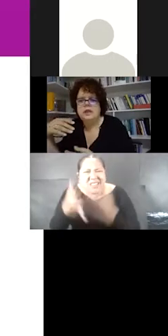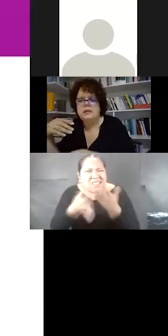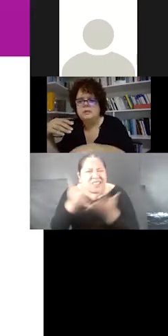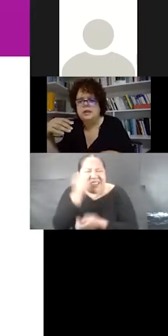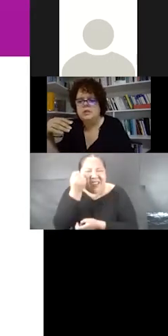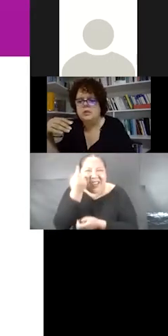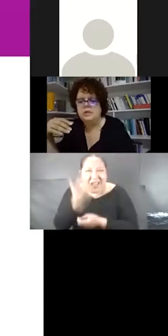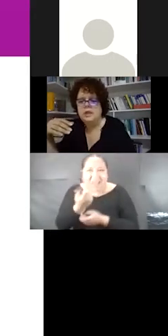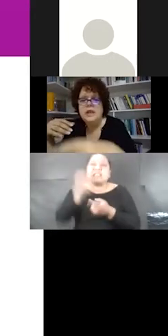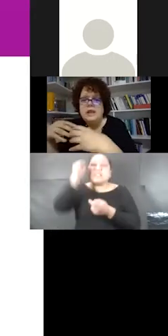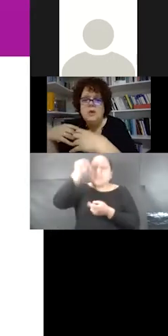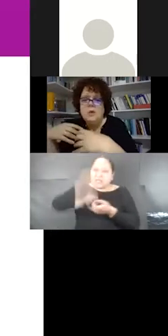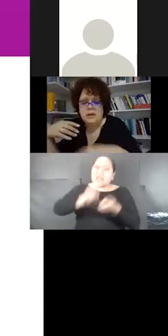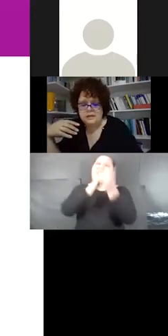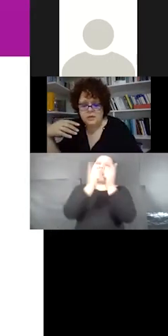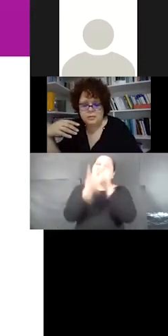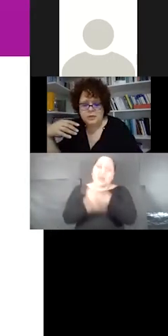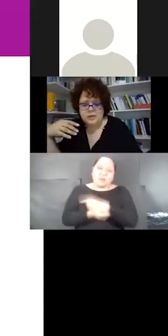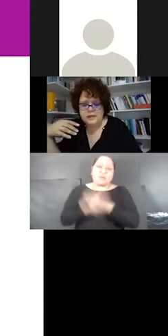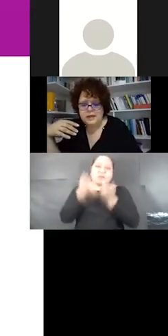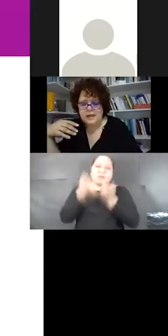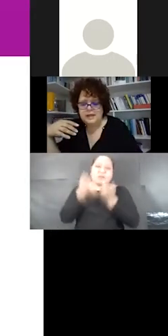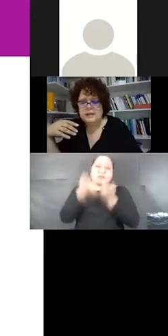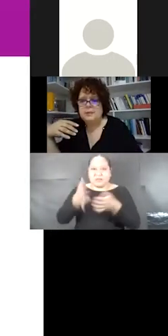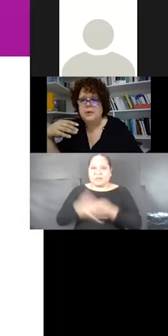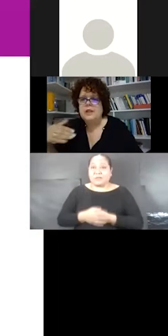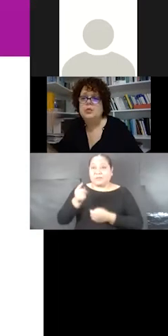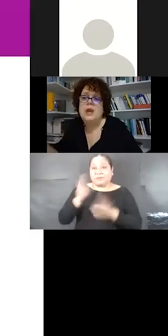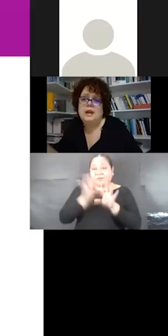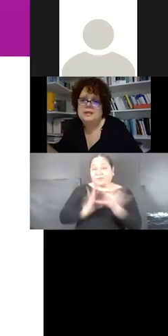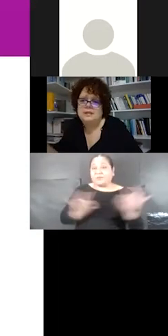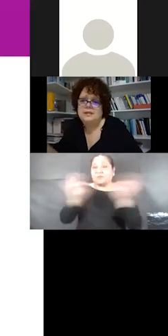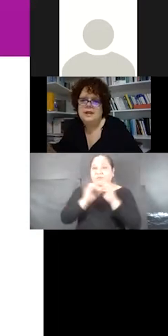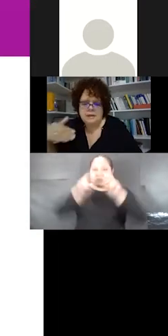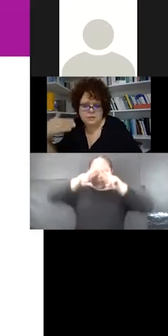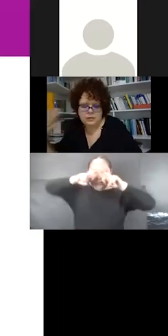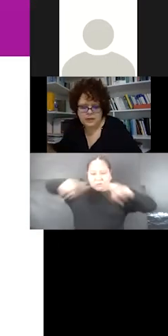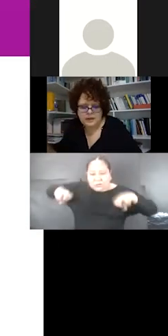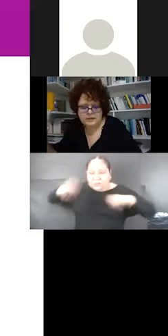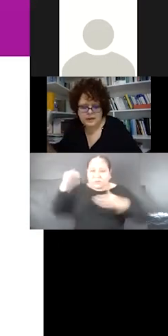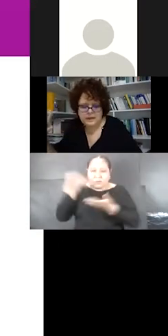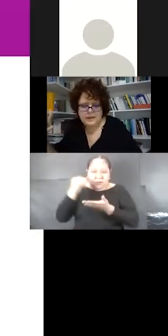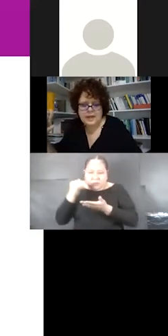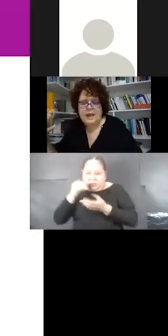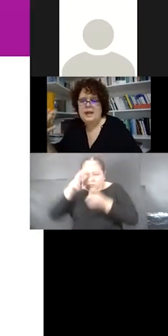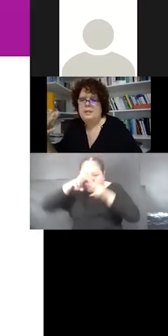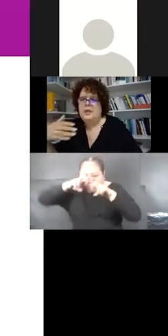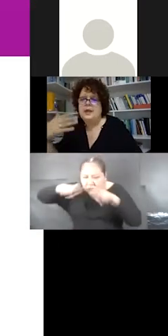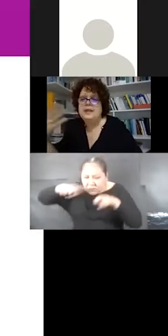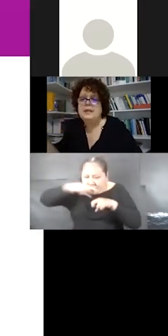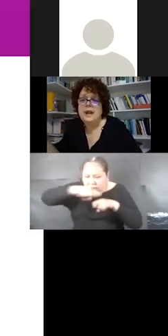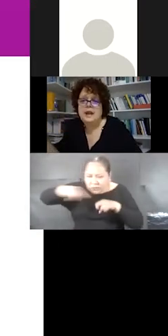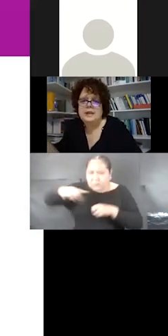Sí tenemos variaciones. Y lo cual es, lo importante acá es el poder estudiarlas, ¿no? El estudiarlas, el